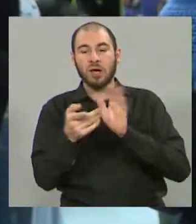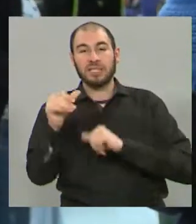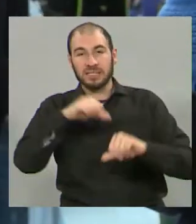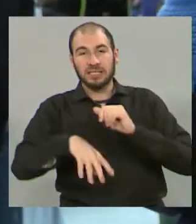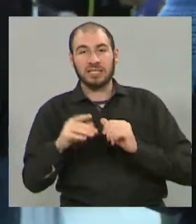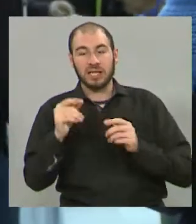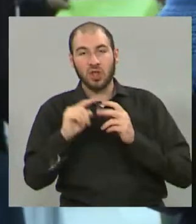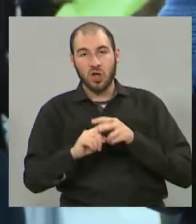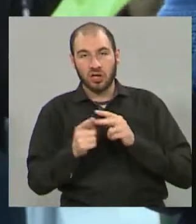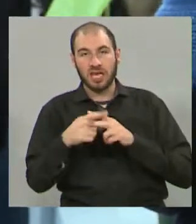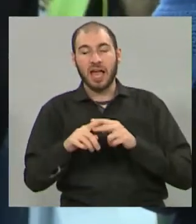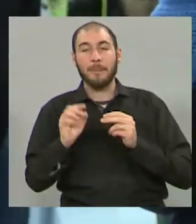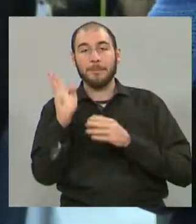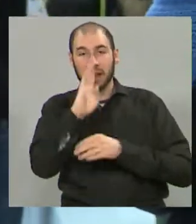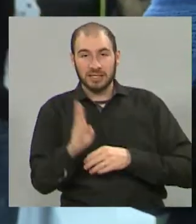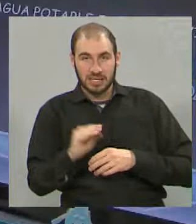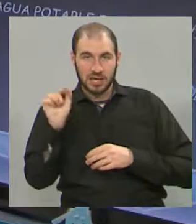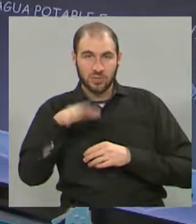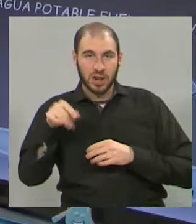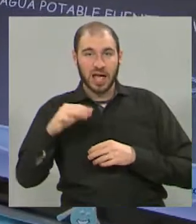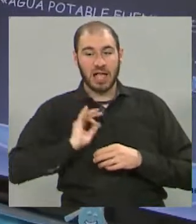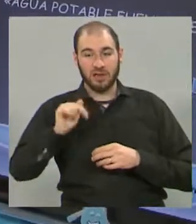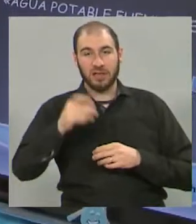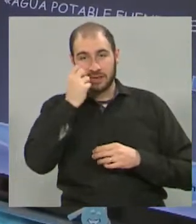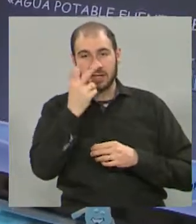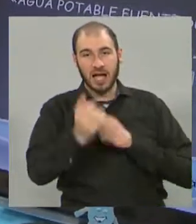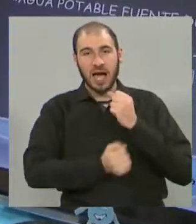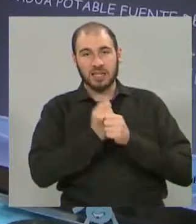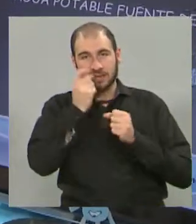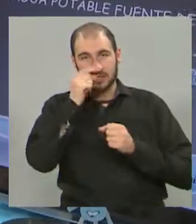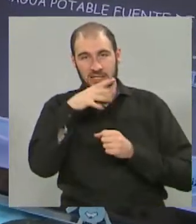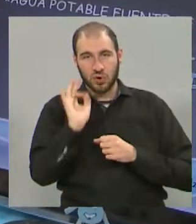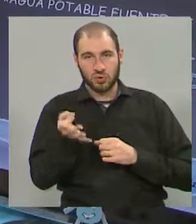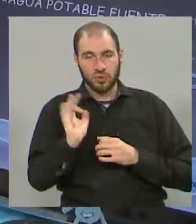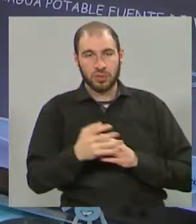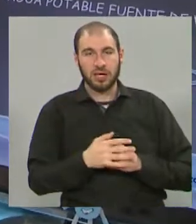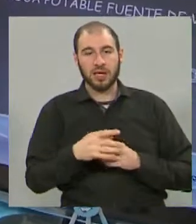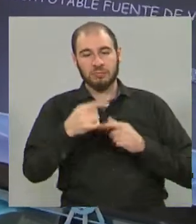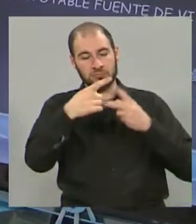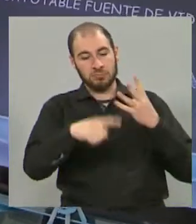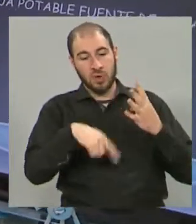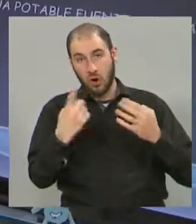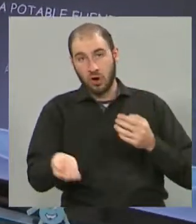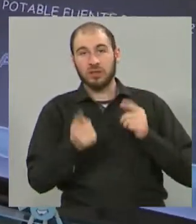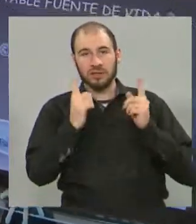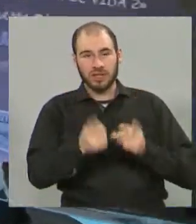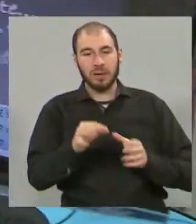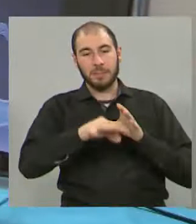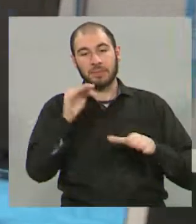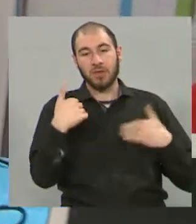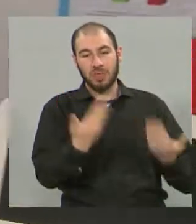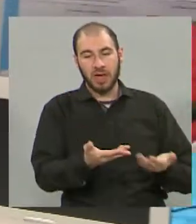que se realiza en brasil en nuevos burgos este año del 23 al 27 de octubre y las demás categorías también recibirán